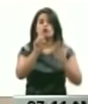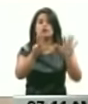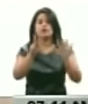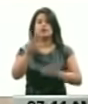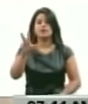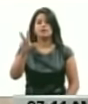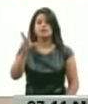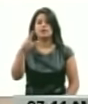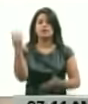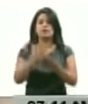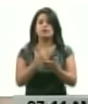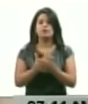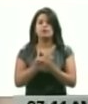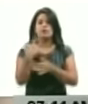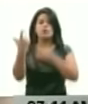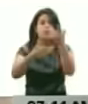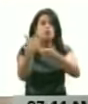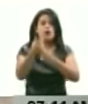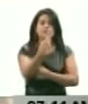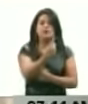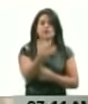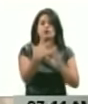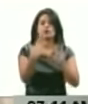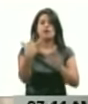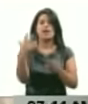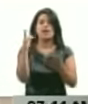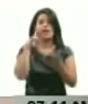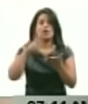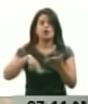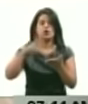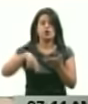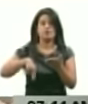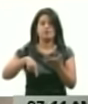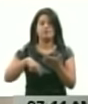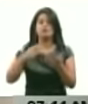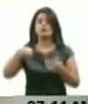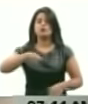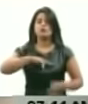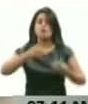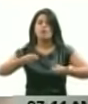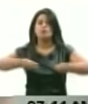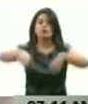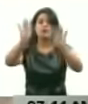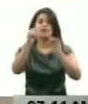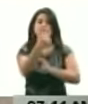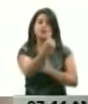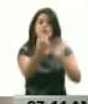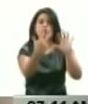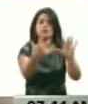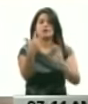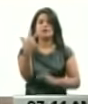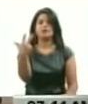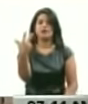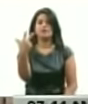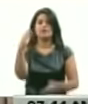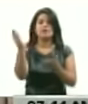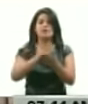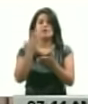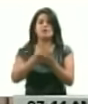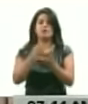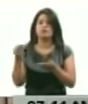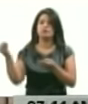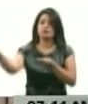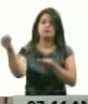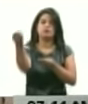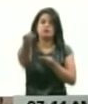buscan 183 lectores. Vamos a soltar 183 libros en el centro de Caracas, alrededor de la